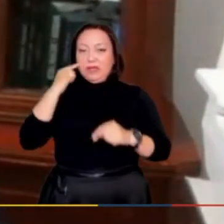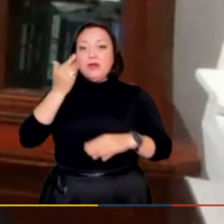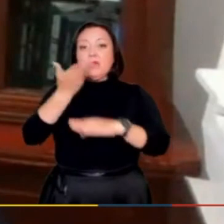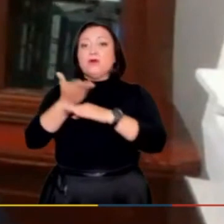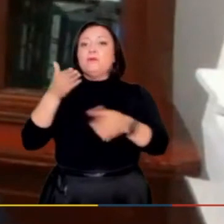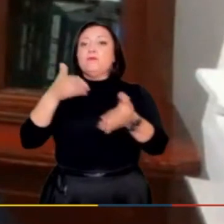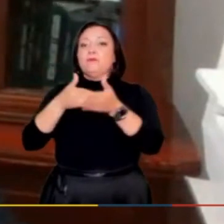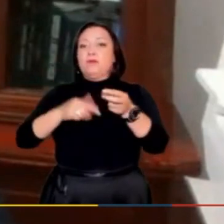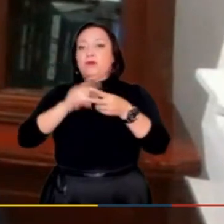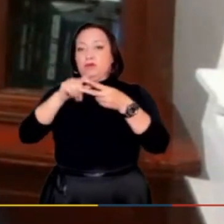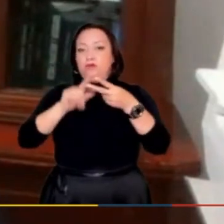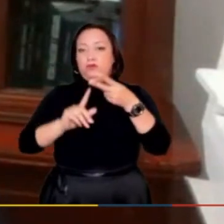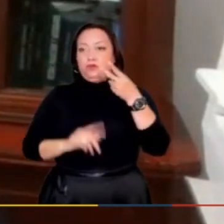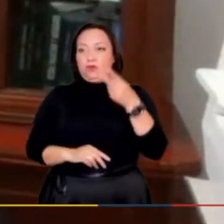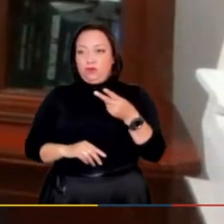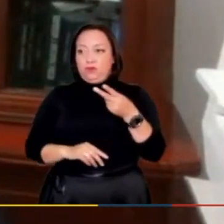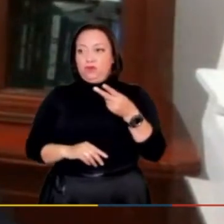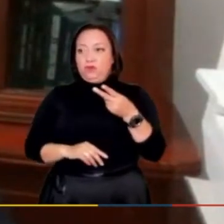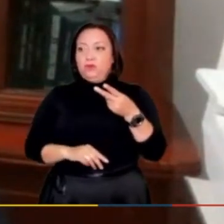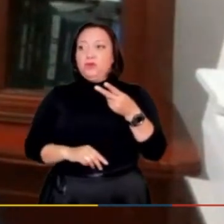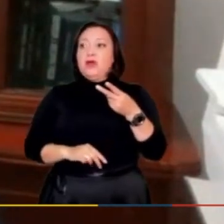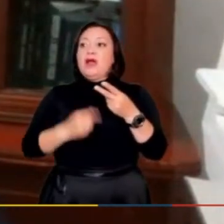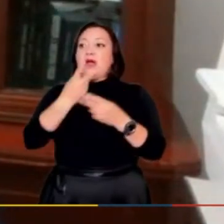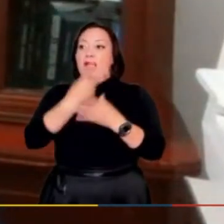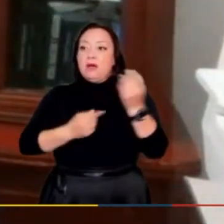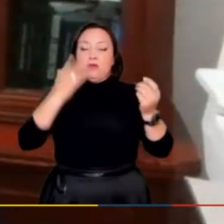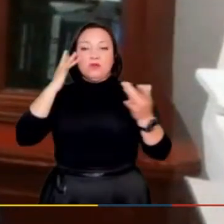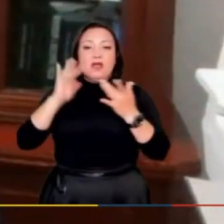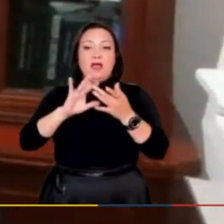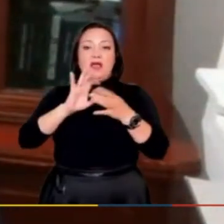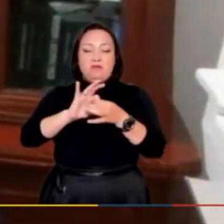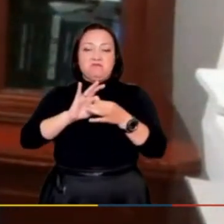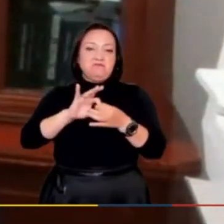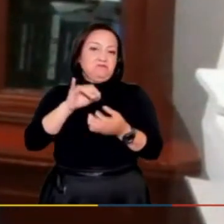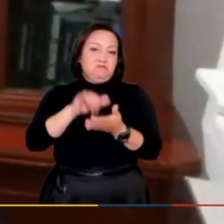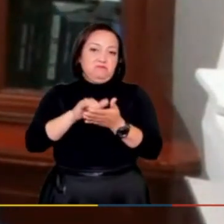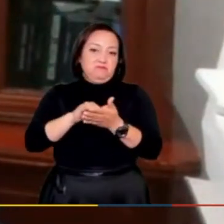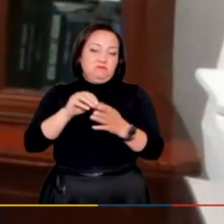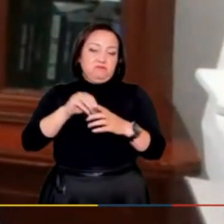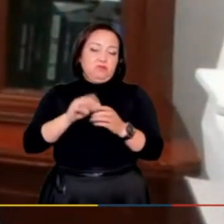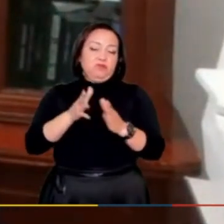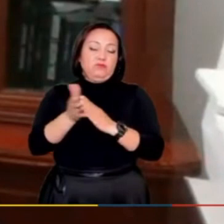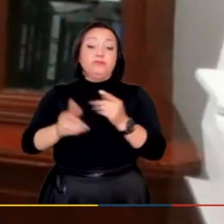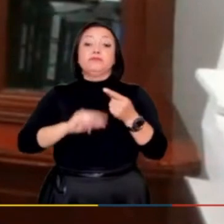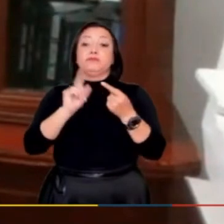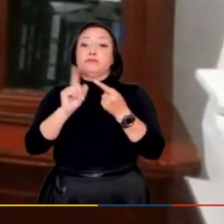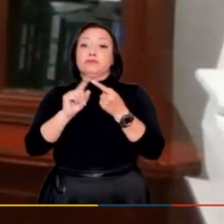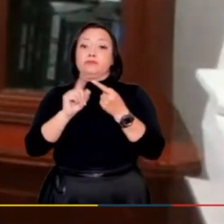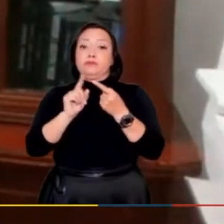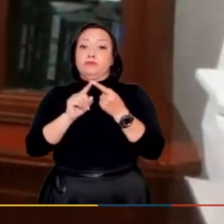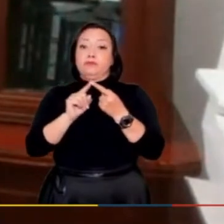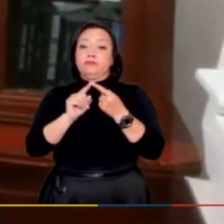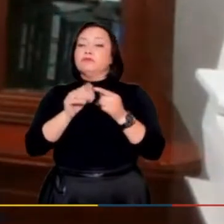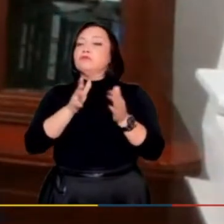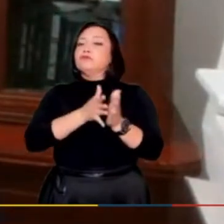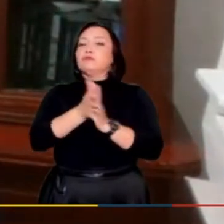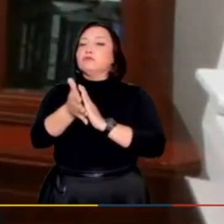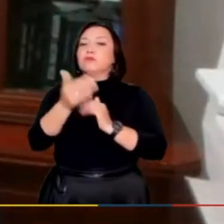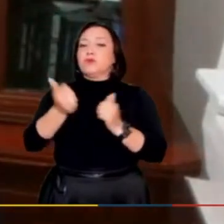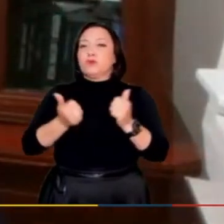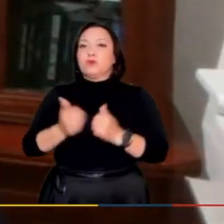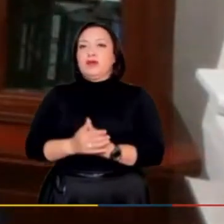dos están prácticamente ceñidos a lo mismo, pero en el primero aduce que